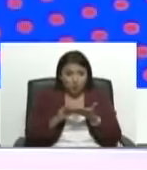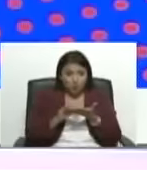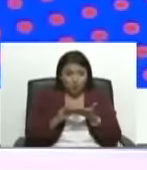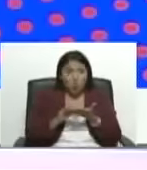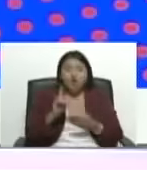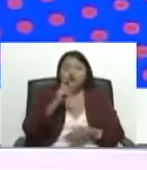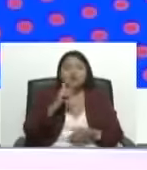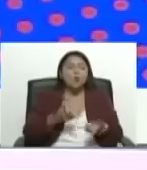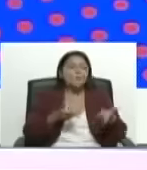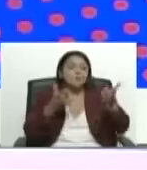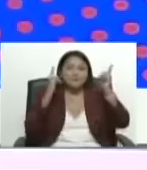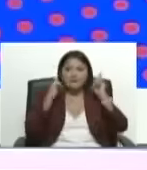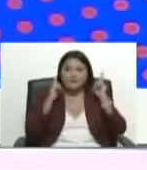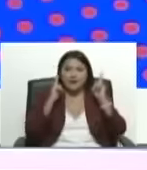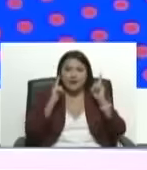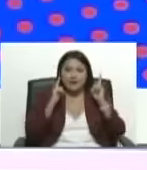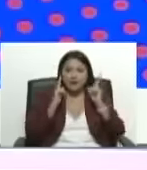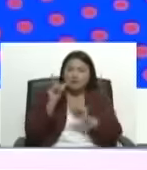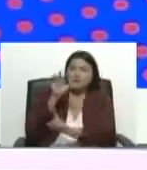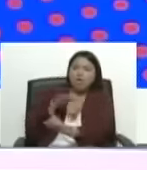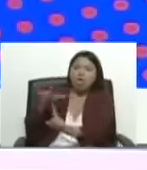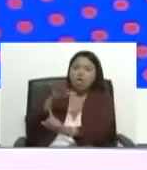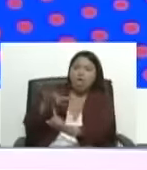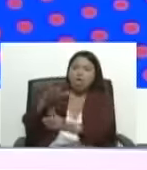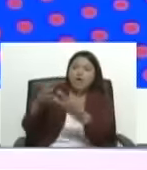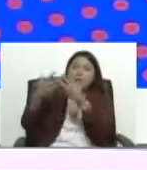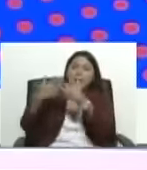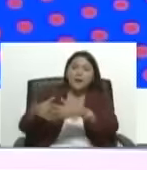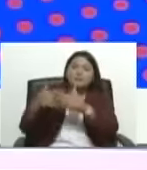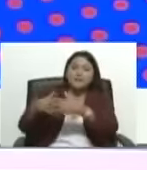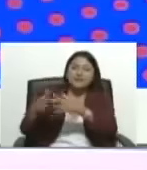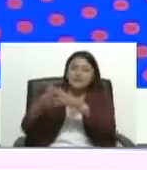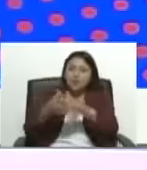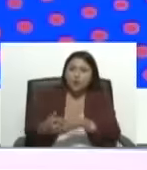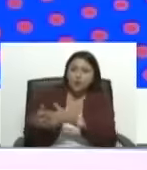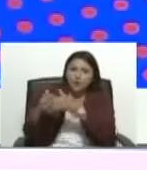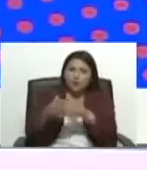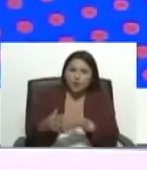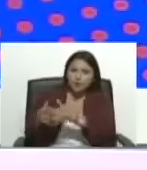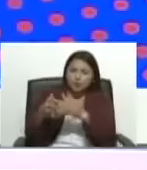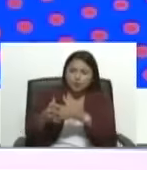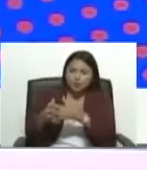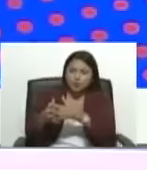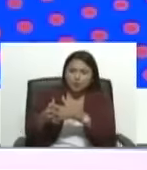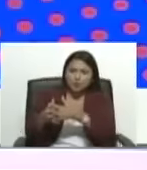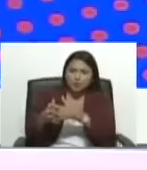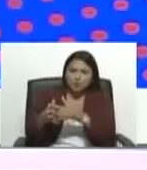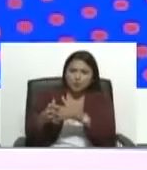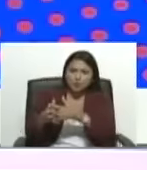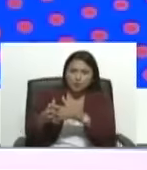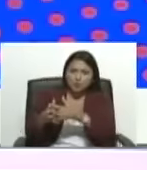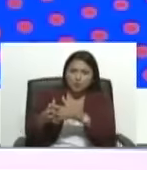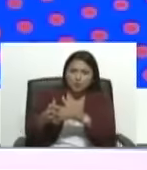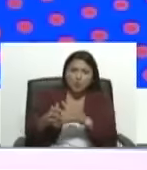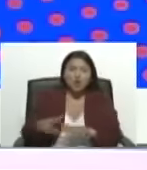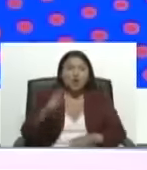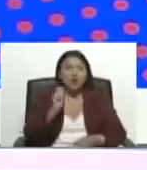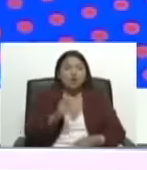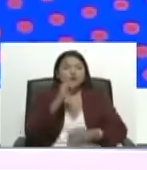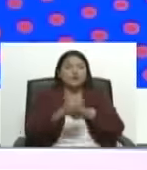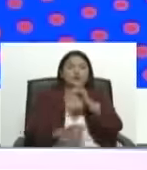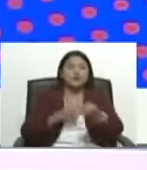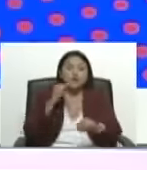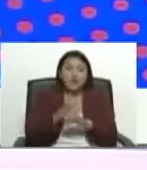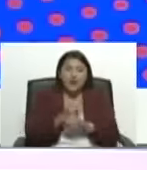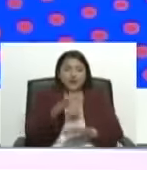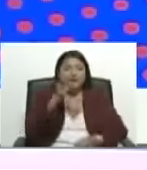instrumentalizar por la ExxonMobil ni por el Comando Sur. No crea que la Corte Internacional de Justicia va a